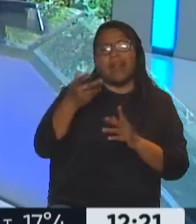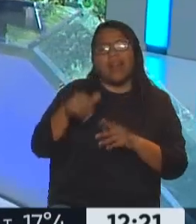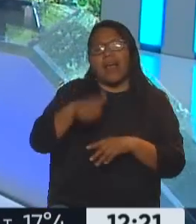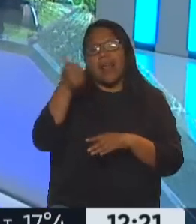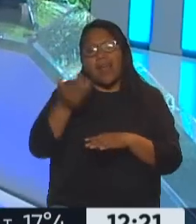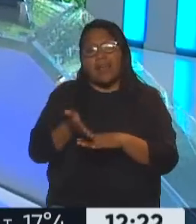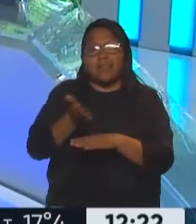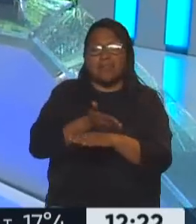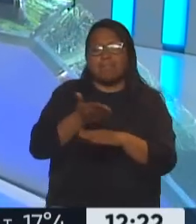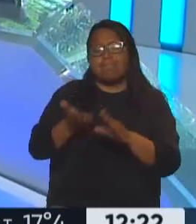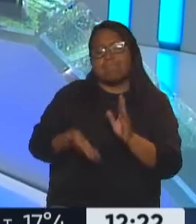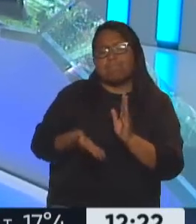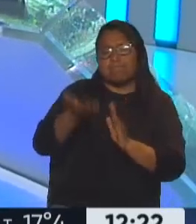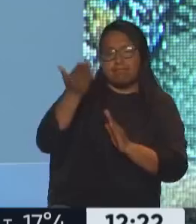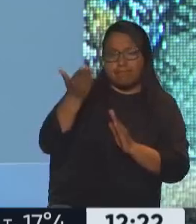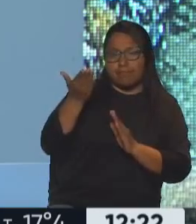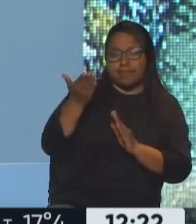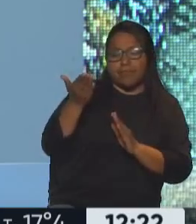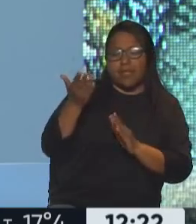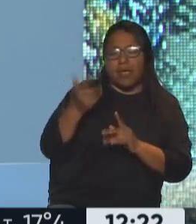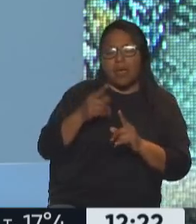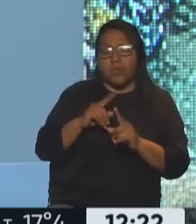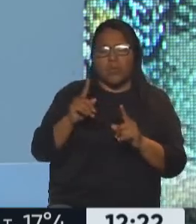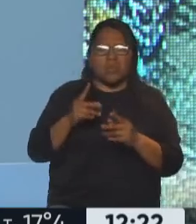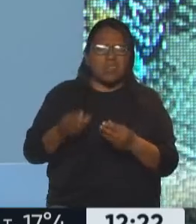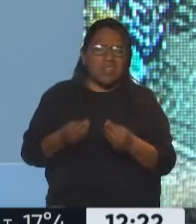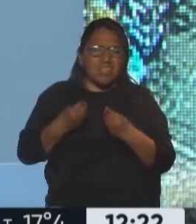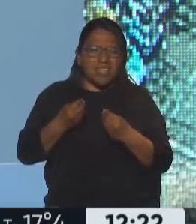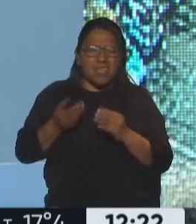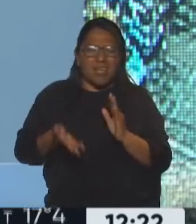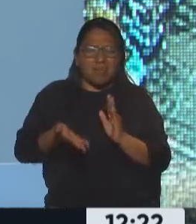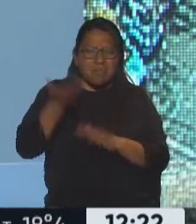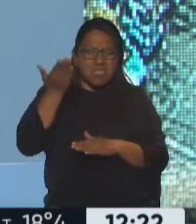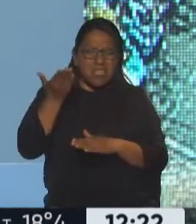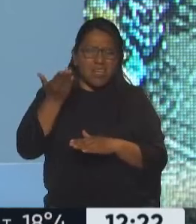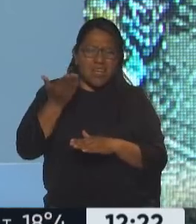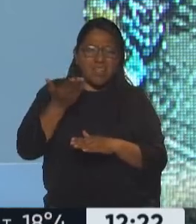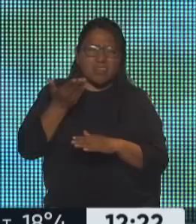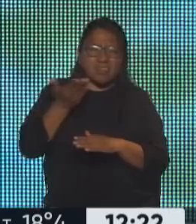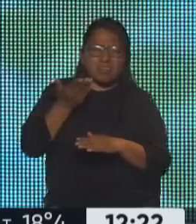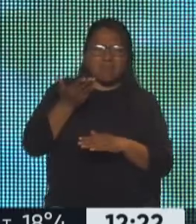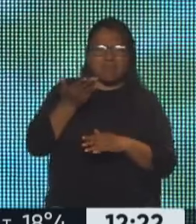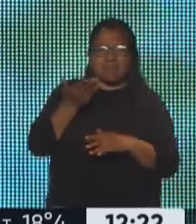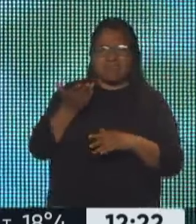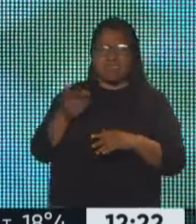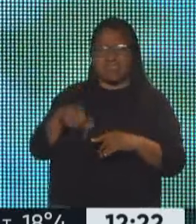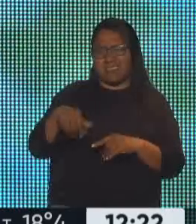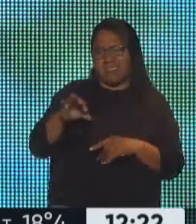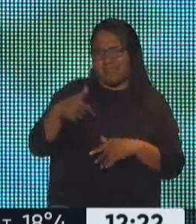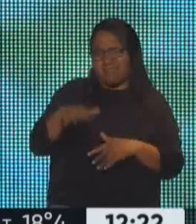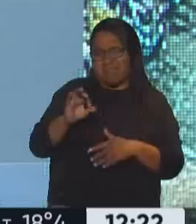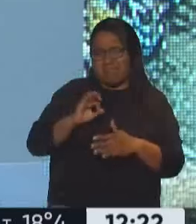ganancias. Y algunos planteaban, ¿qué sentido tiene aumentar el anticipo de ganancias sobre ¿Por la altura del año? Claro, por el fin de año. Es